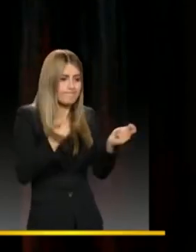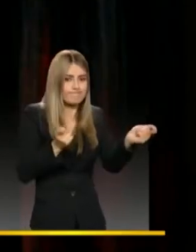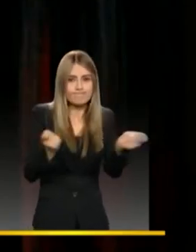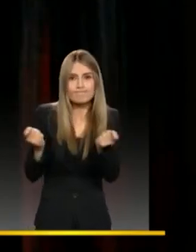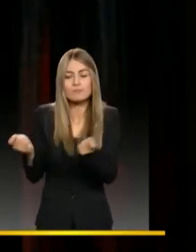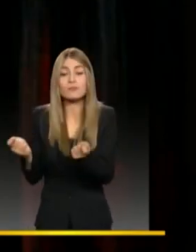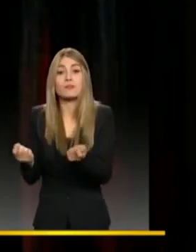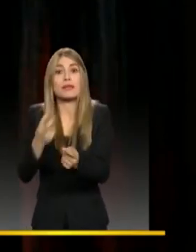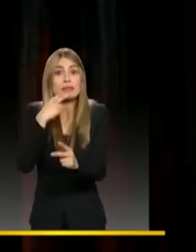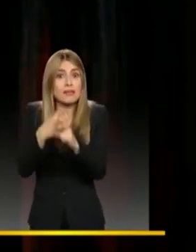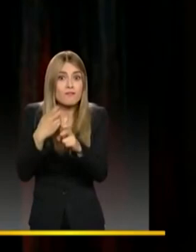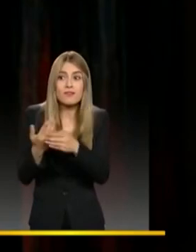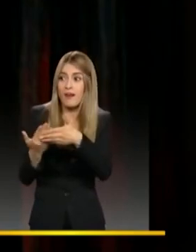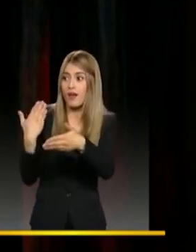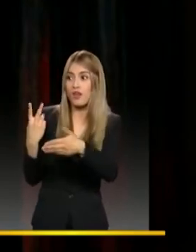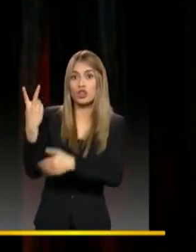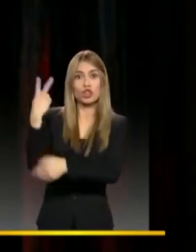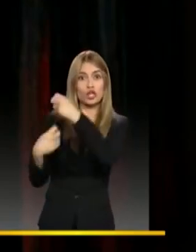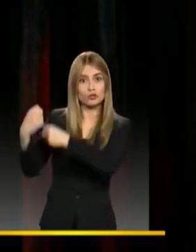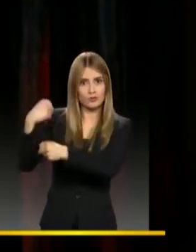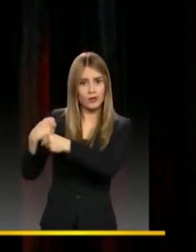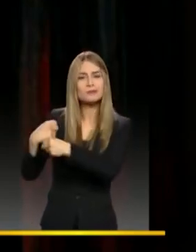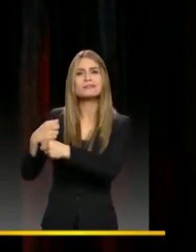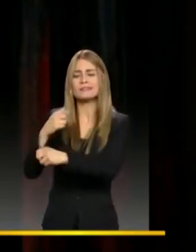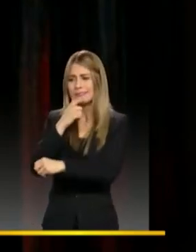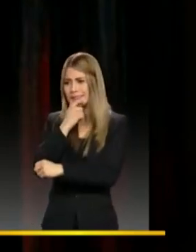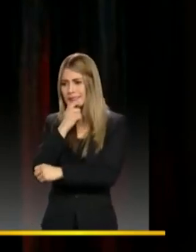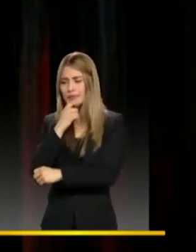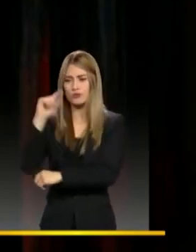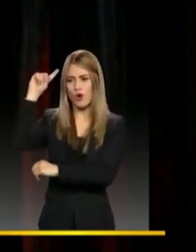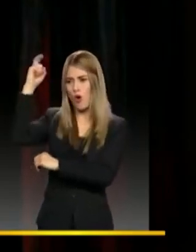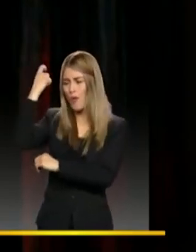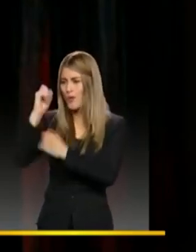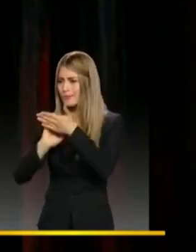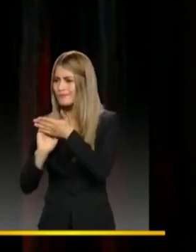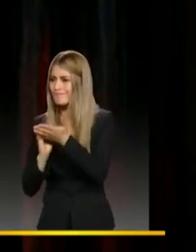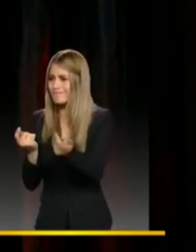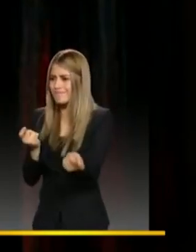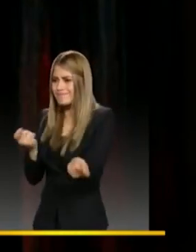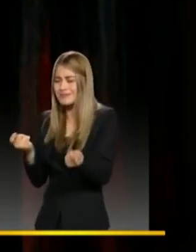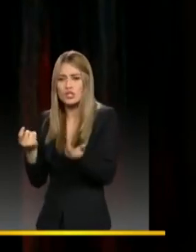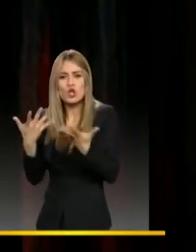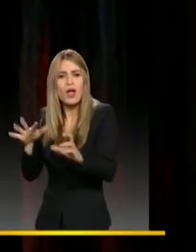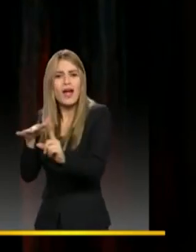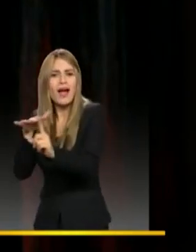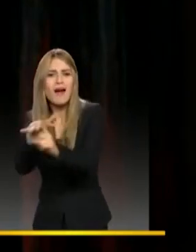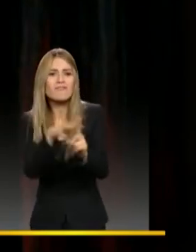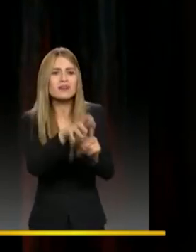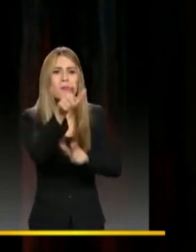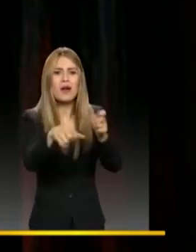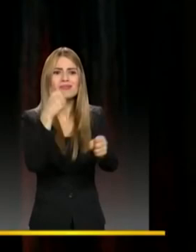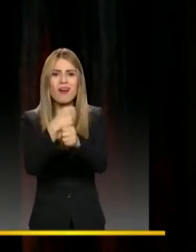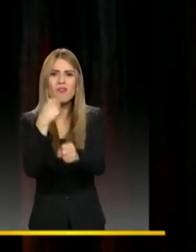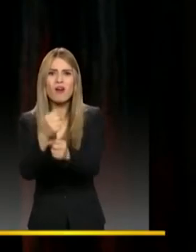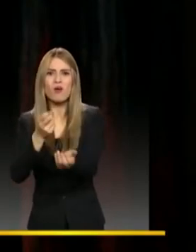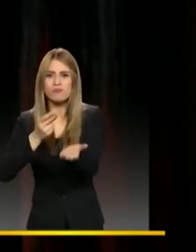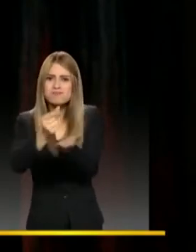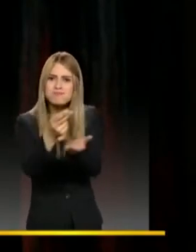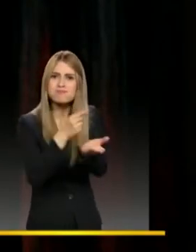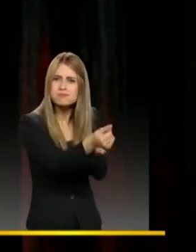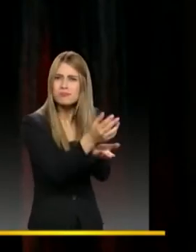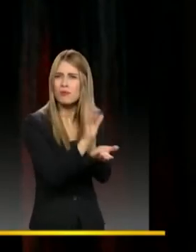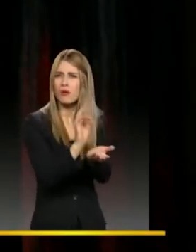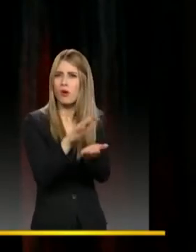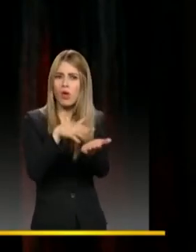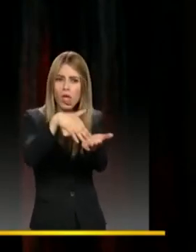Este ajuste lo hicimos sin afectar el empleo ni a los sectores más vulnerables.